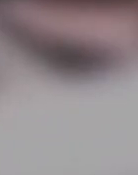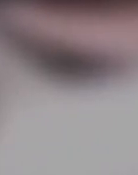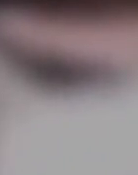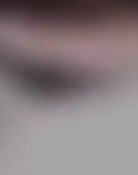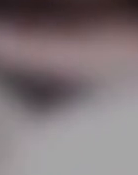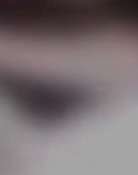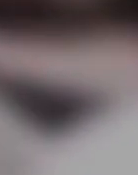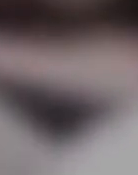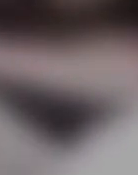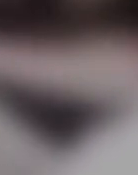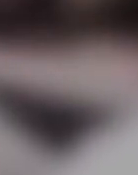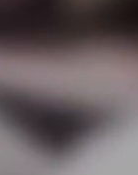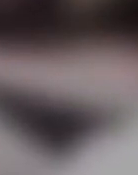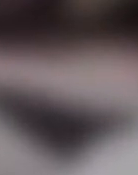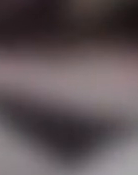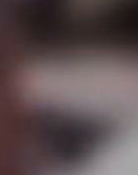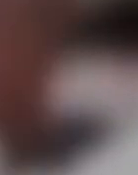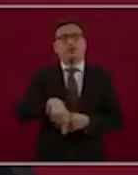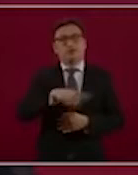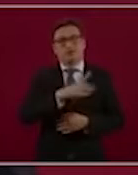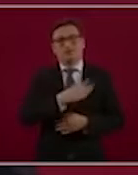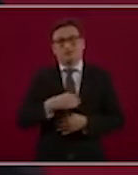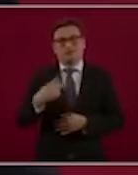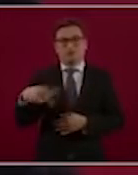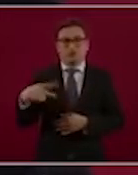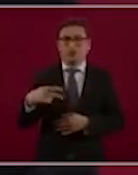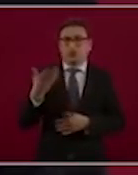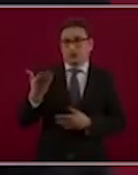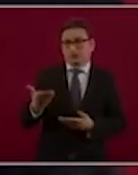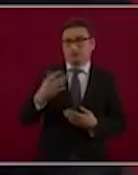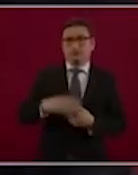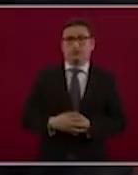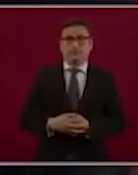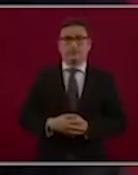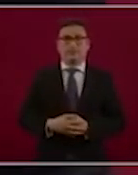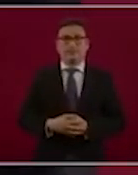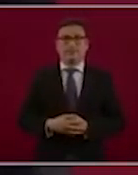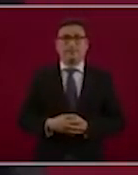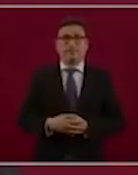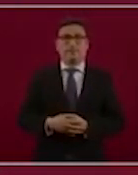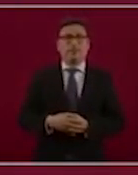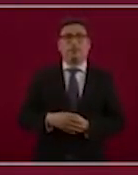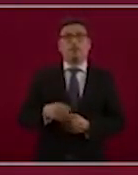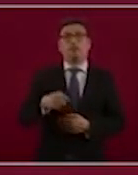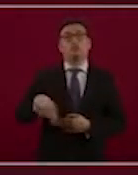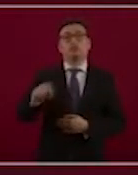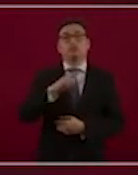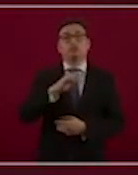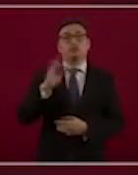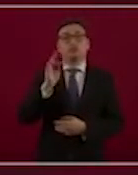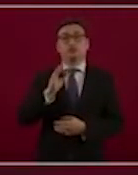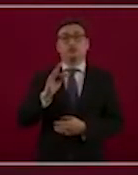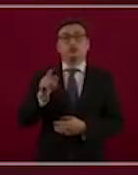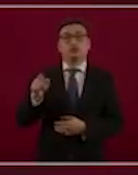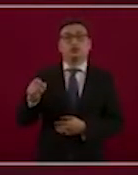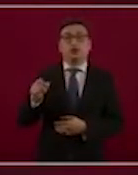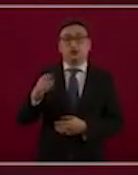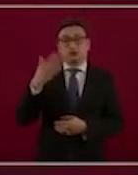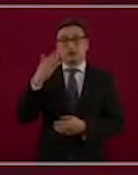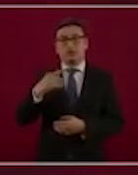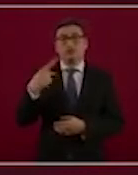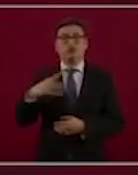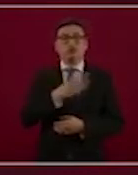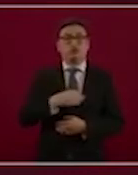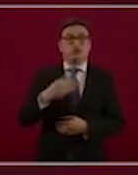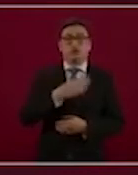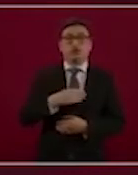Sí. Ya recibí tu carta. Entonces, que no lo ha visto en 5 años y que no se